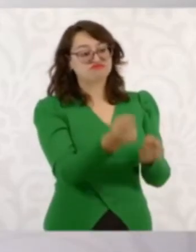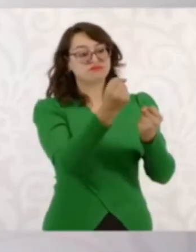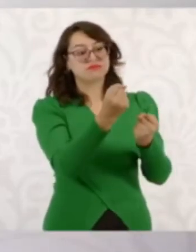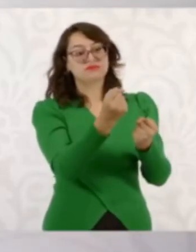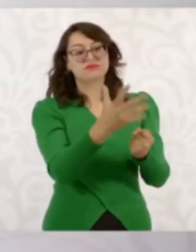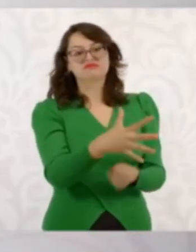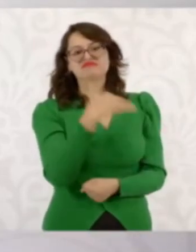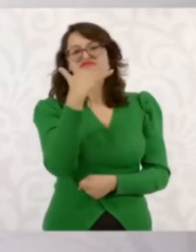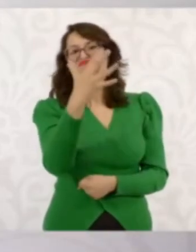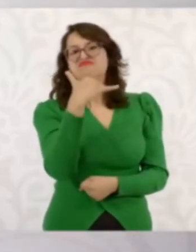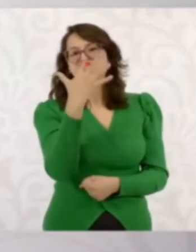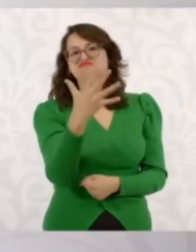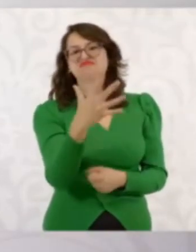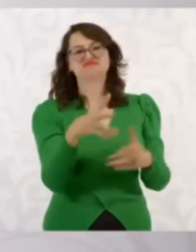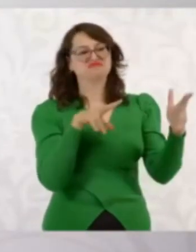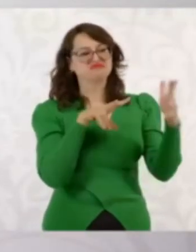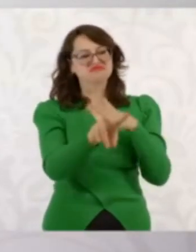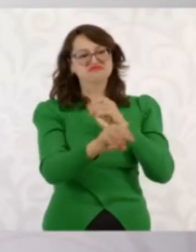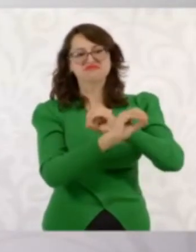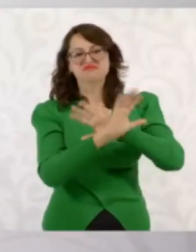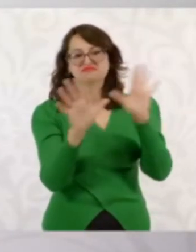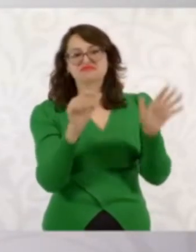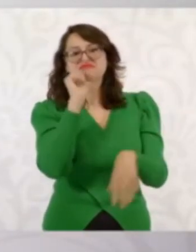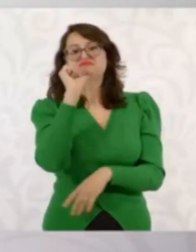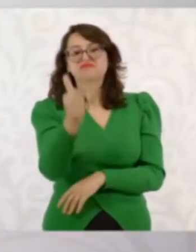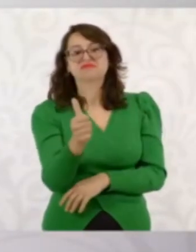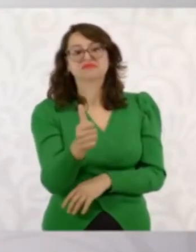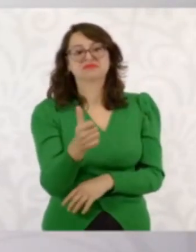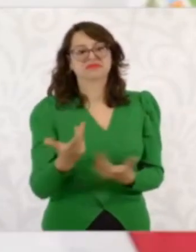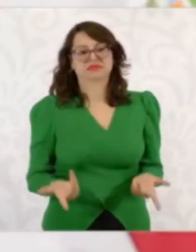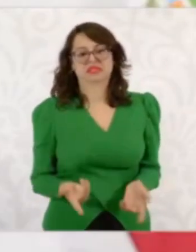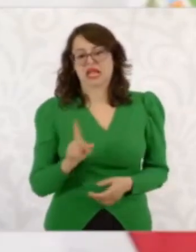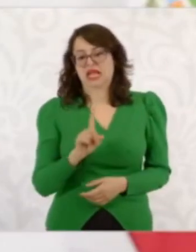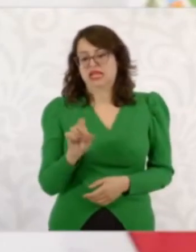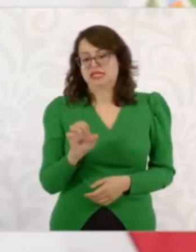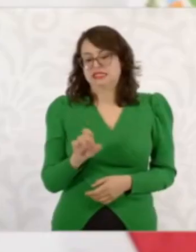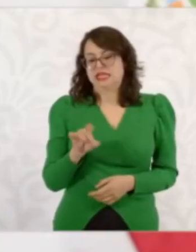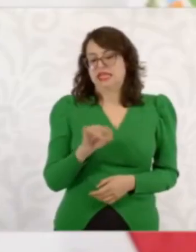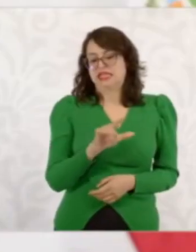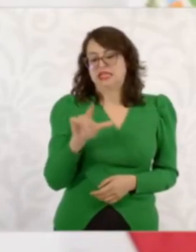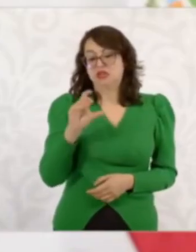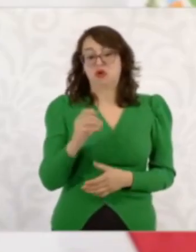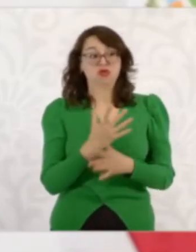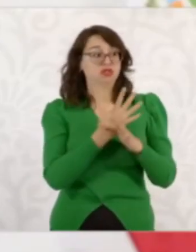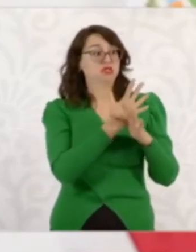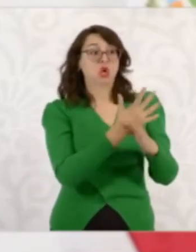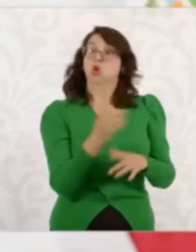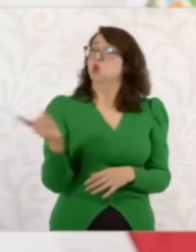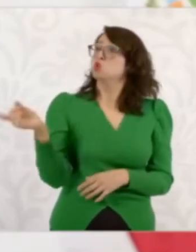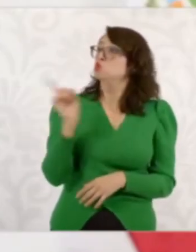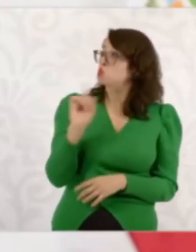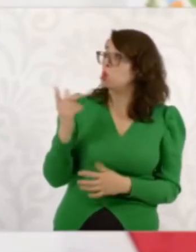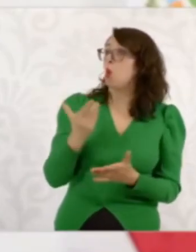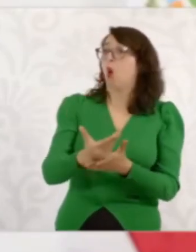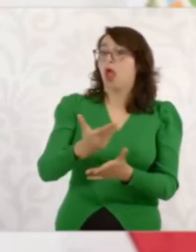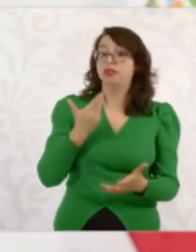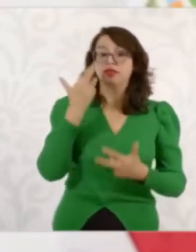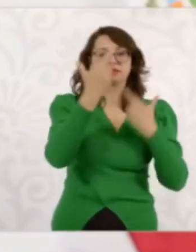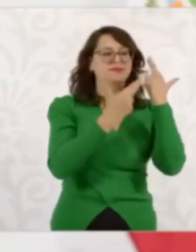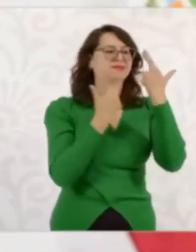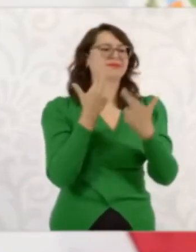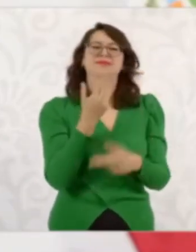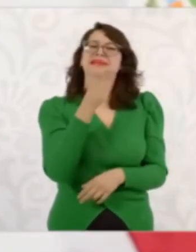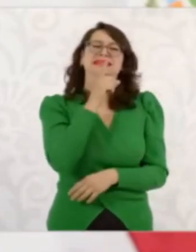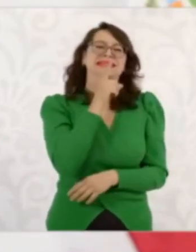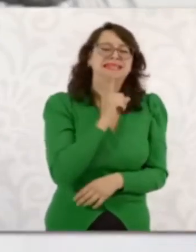sin transparencia. Dice Zedillo que hubo auditorías. Aquí vino Pablo Gómez a explicar cómo esas auditorías en realidad